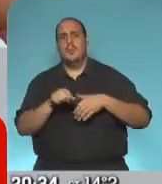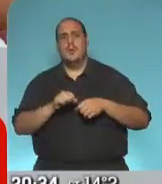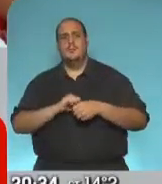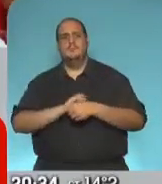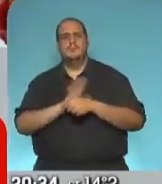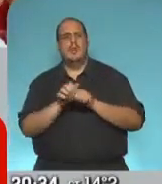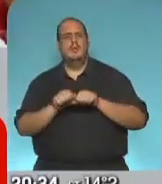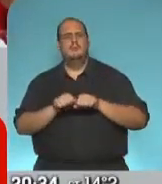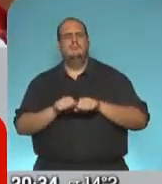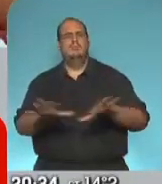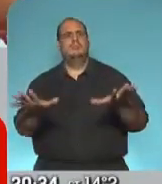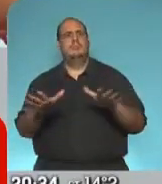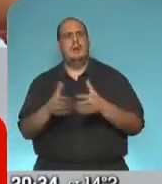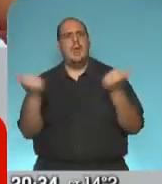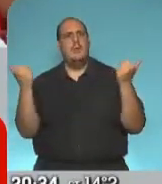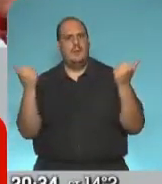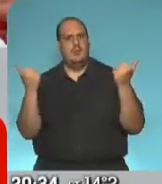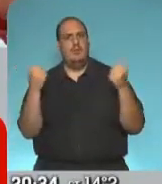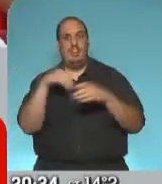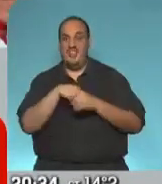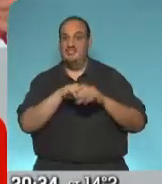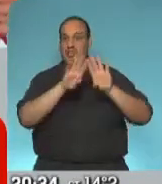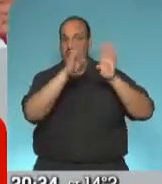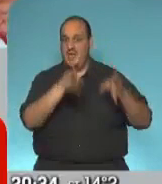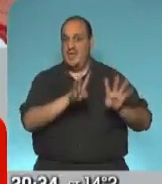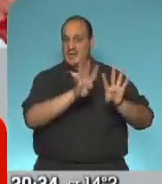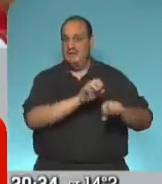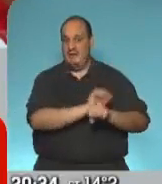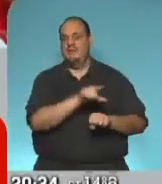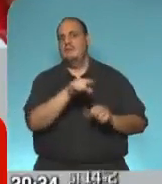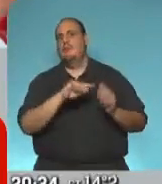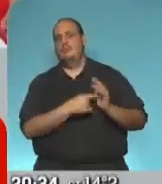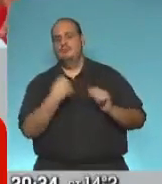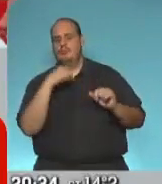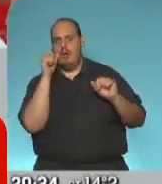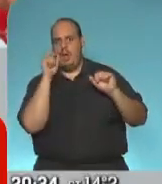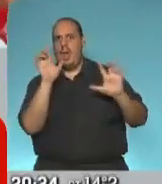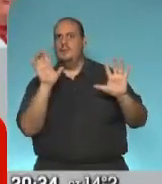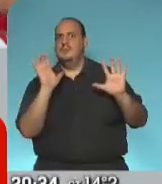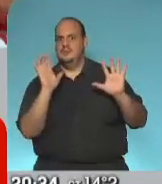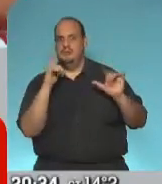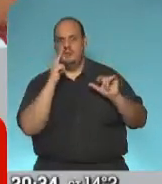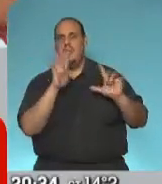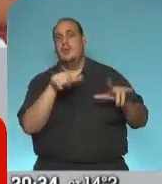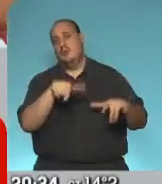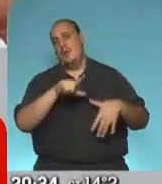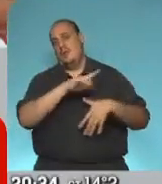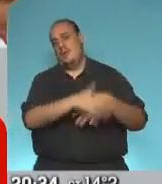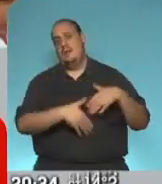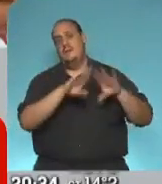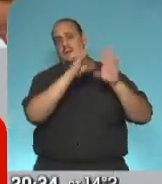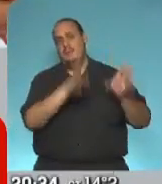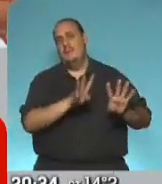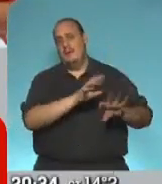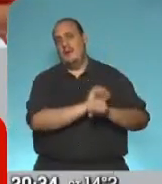muchos países del coronavirus en las cárceles. Eso es un dato a tener en cuenta porque las malas condiciones de las cárceles, sobre todo en América Latina. Y